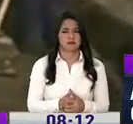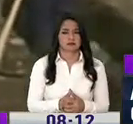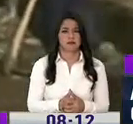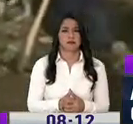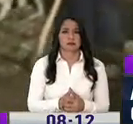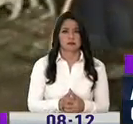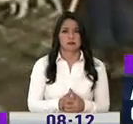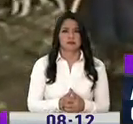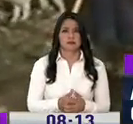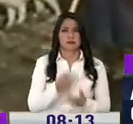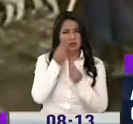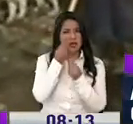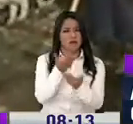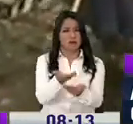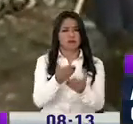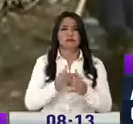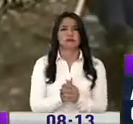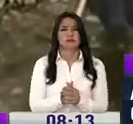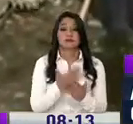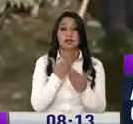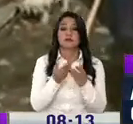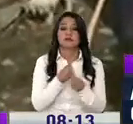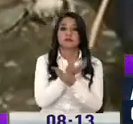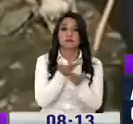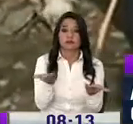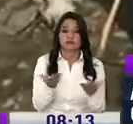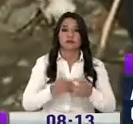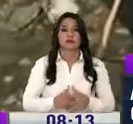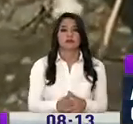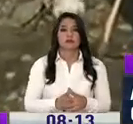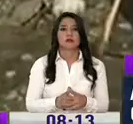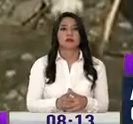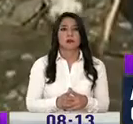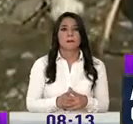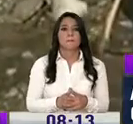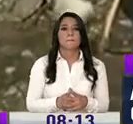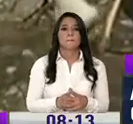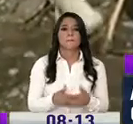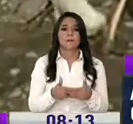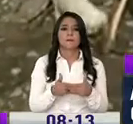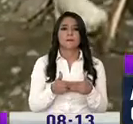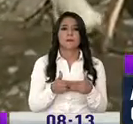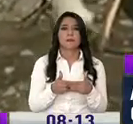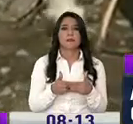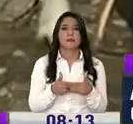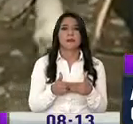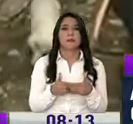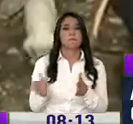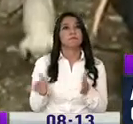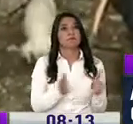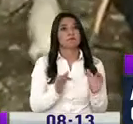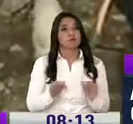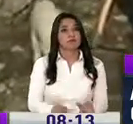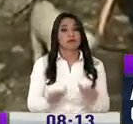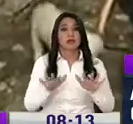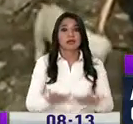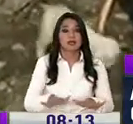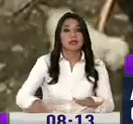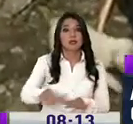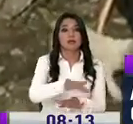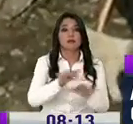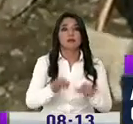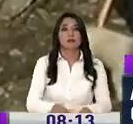información hoy hablando de las mingas comunitarias. No solamente les ayuda a prevenir este tipo de emergencias, sino la armonía que se siente aquí, esa